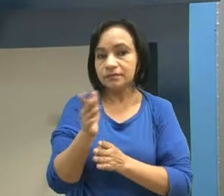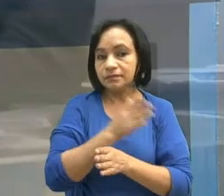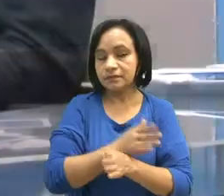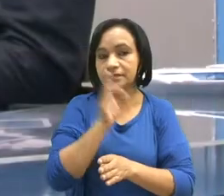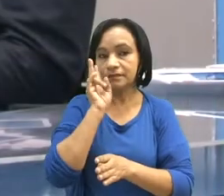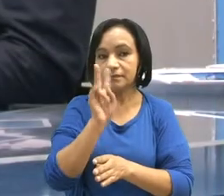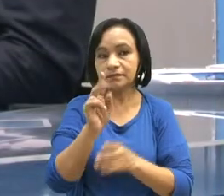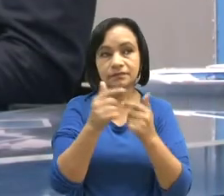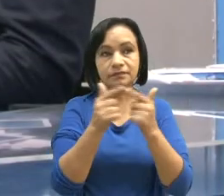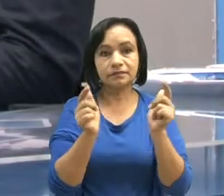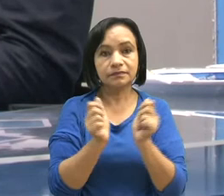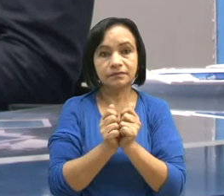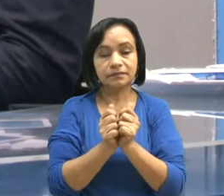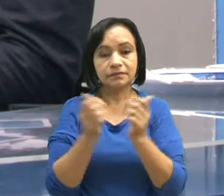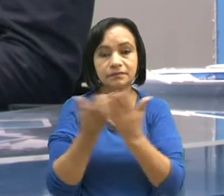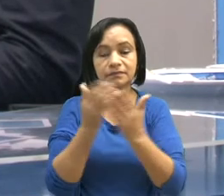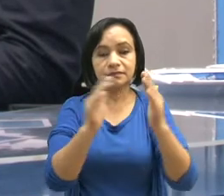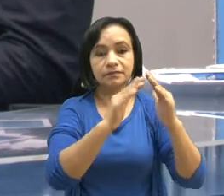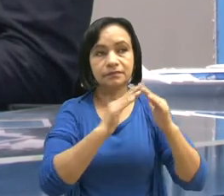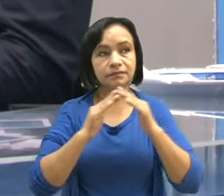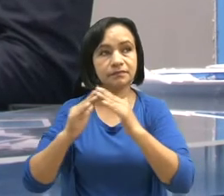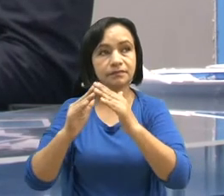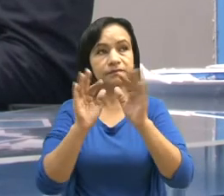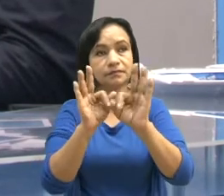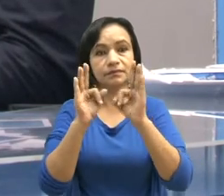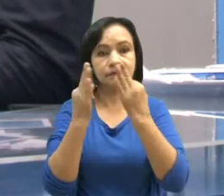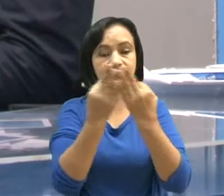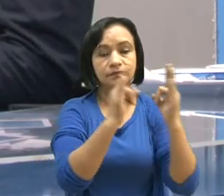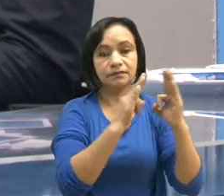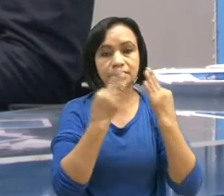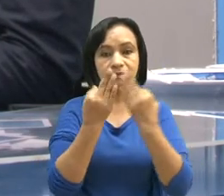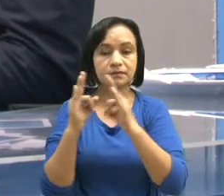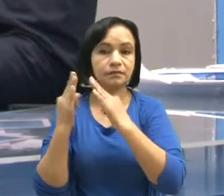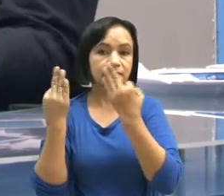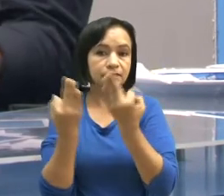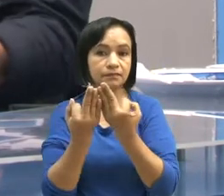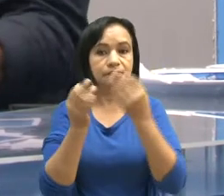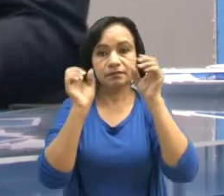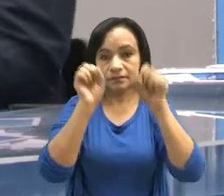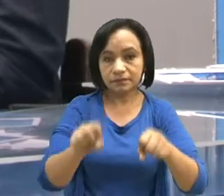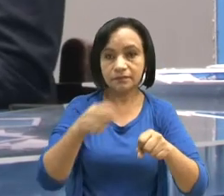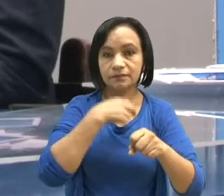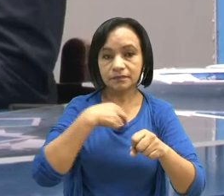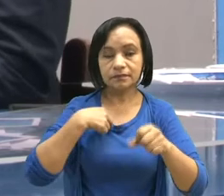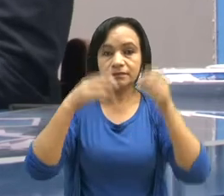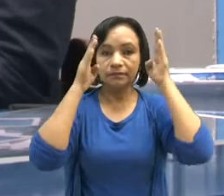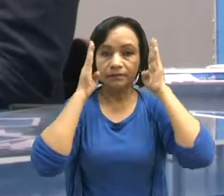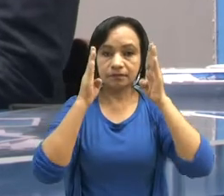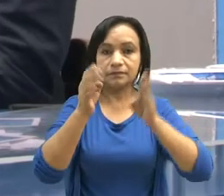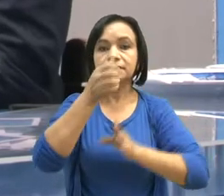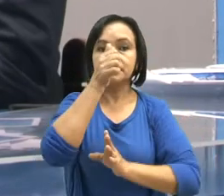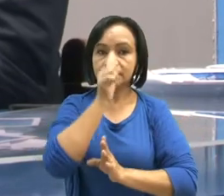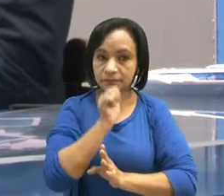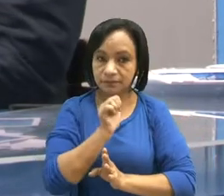veíamos un grupo de ciudades, ¿no?, de agua potable y un grupo de familias, más bien decía yo, de que vamos a poder nosotros atender en agua